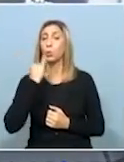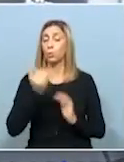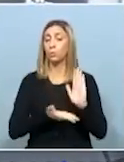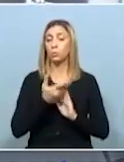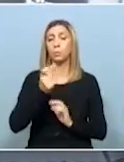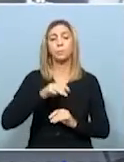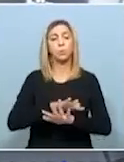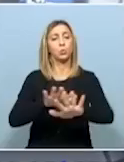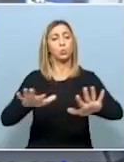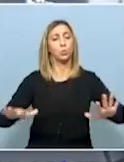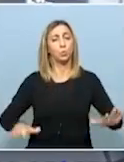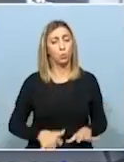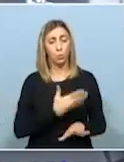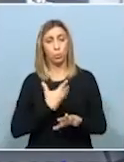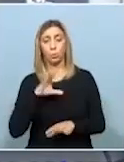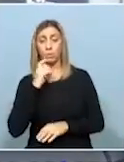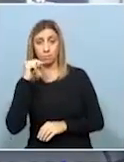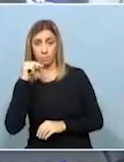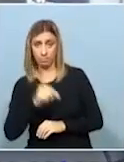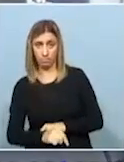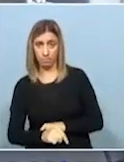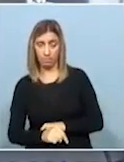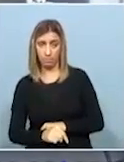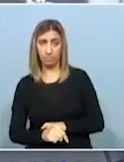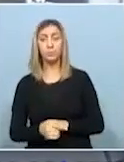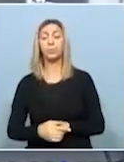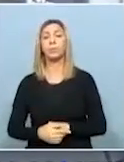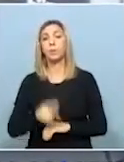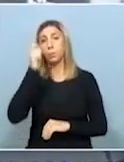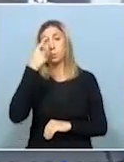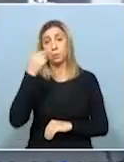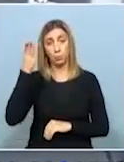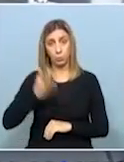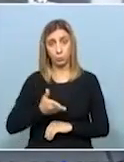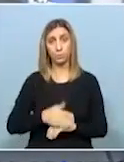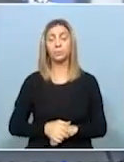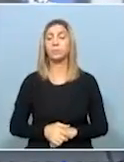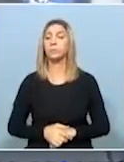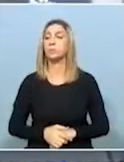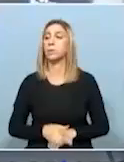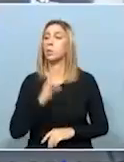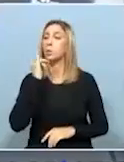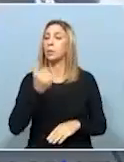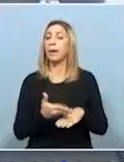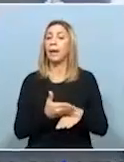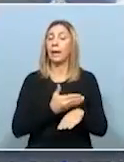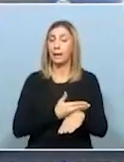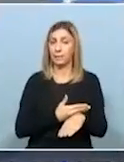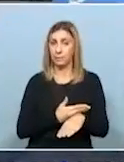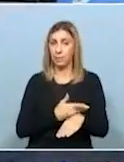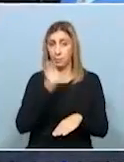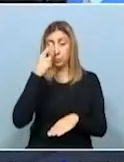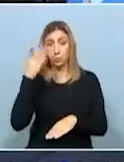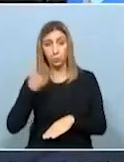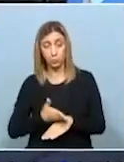salario para toda la administración pública provincial y tiene que ver con un 21 por así es y como lo comentábamos hace instantes este